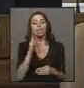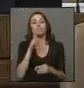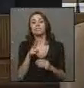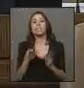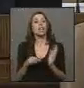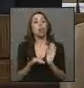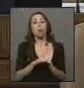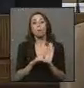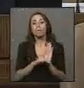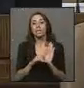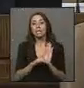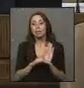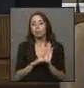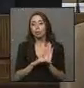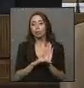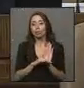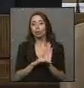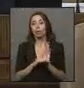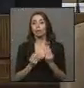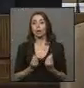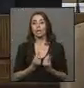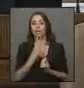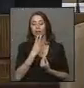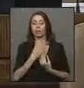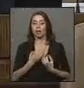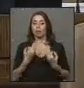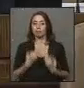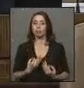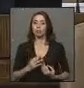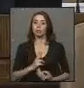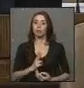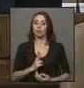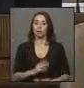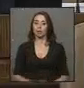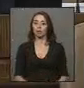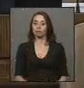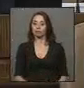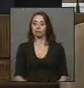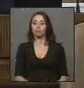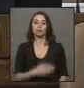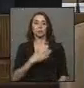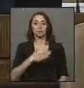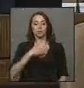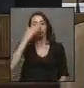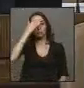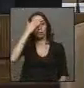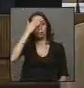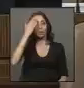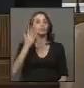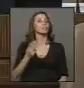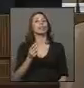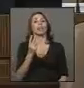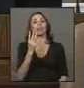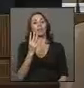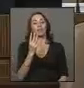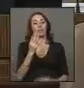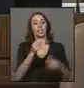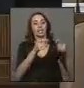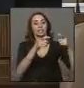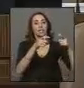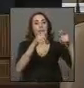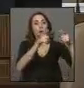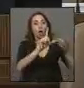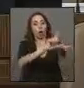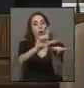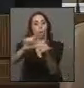mínimas para poder tener una calidad de vida digna. Particularmente, mi preocupación dice que en los tres campamentos más grandes